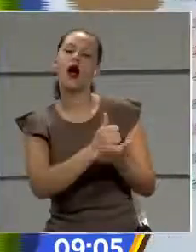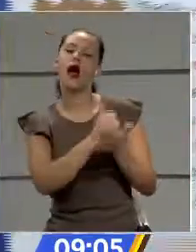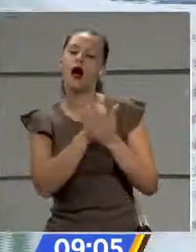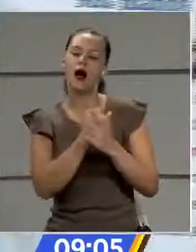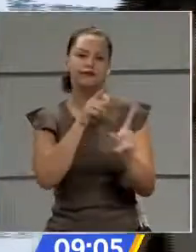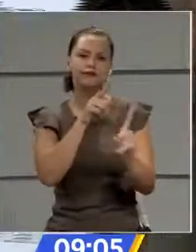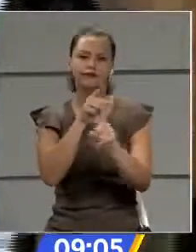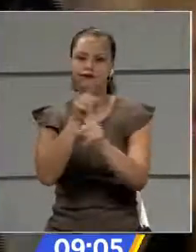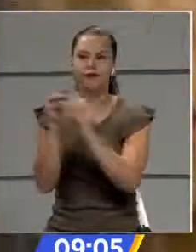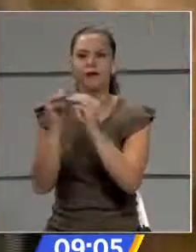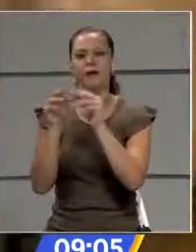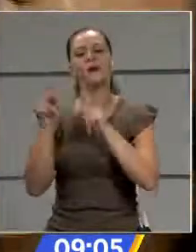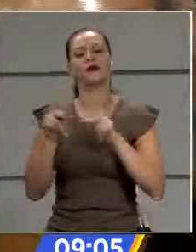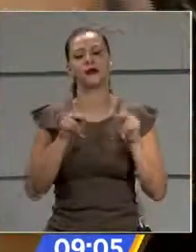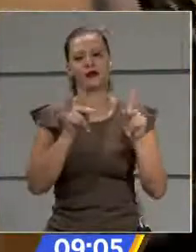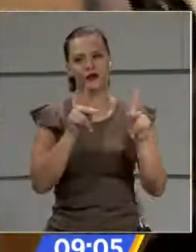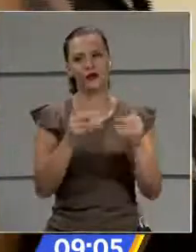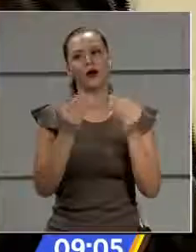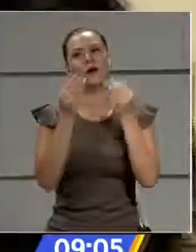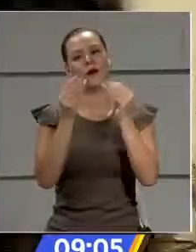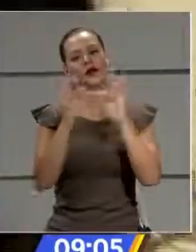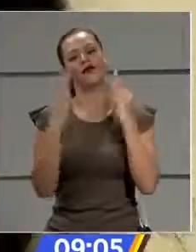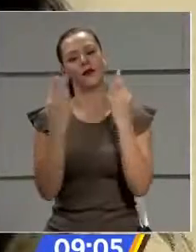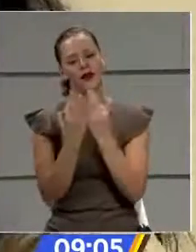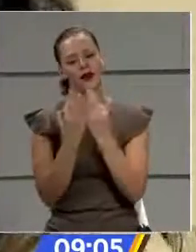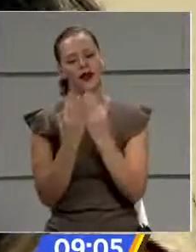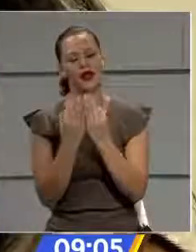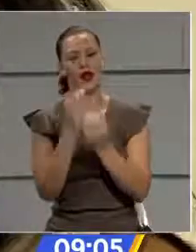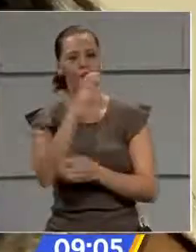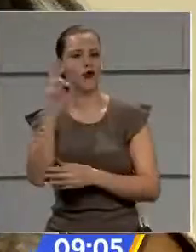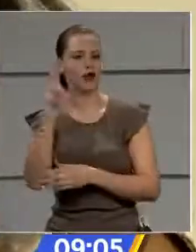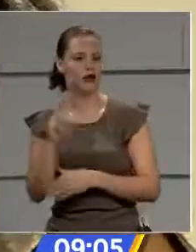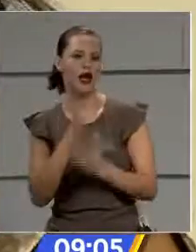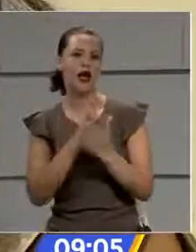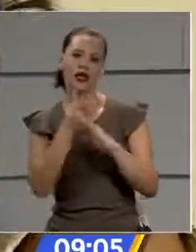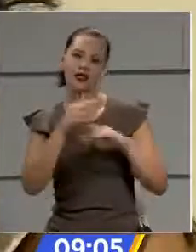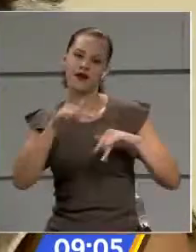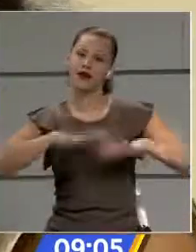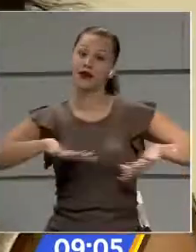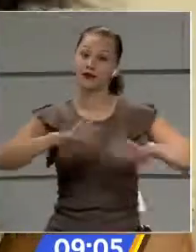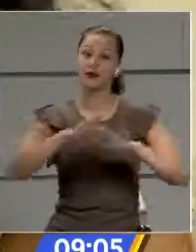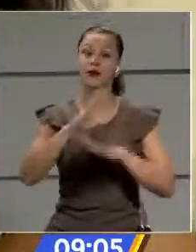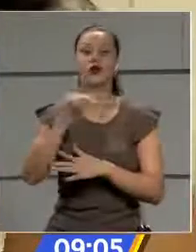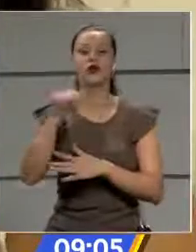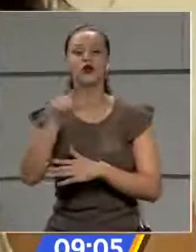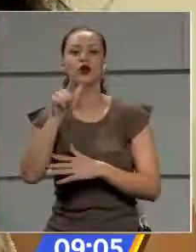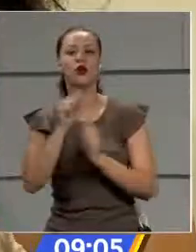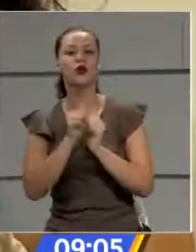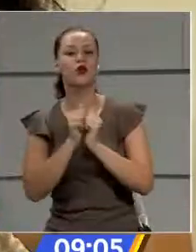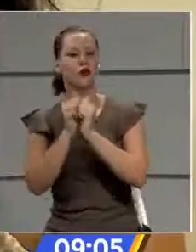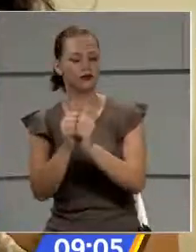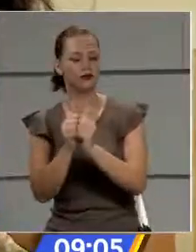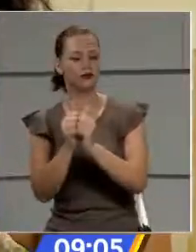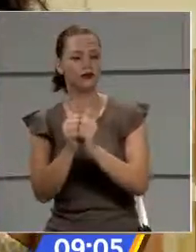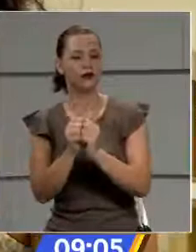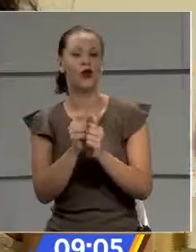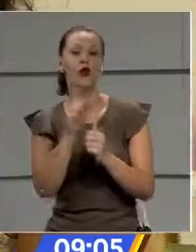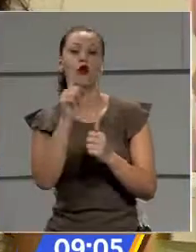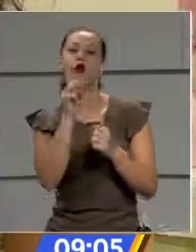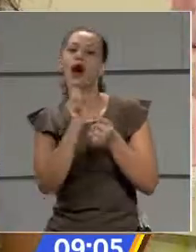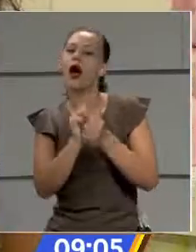llegar a muchas más personas, a muchas más familias costarricenses a través de este espacio. ¿Y hoy nos acompaña? Hoy tenemos por hoy